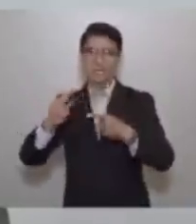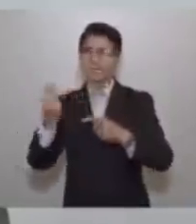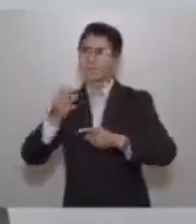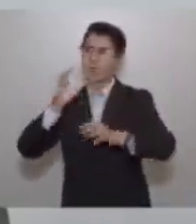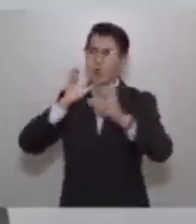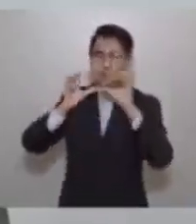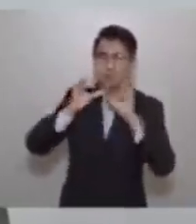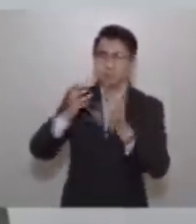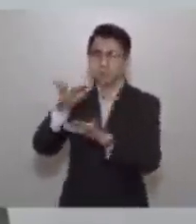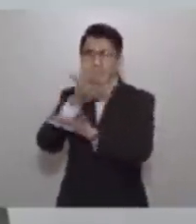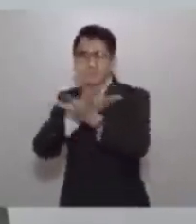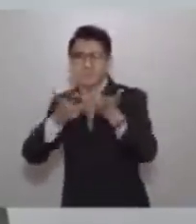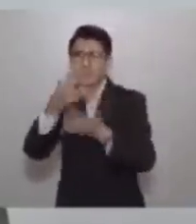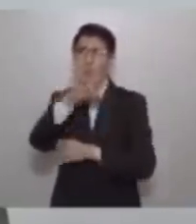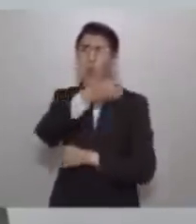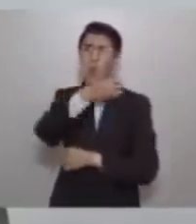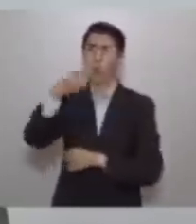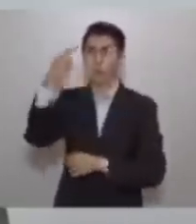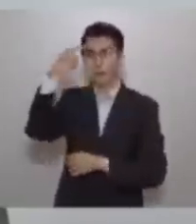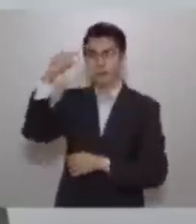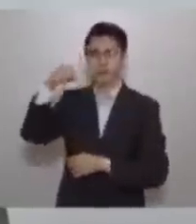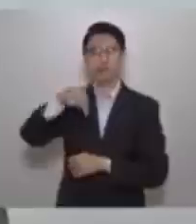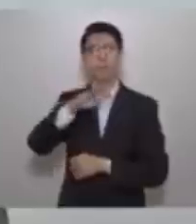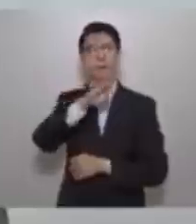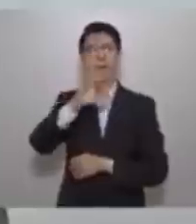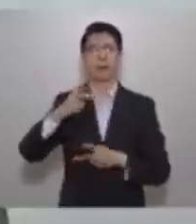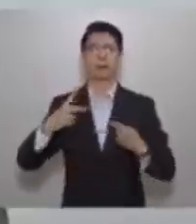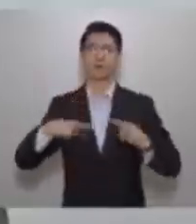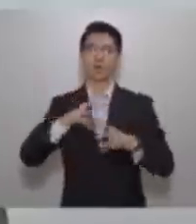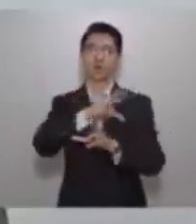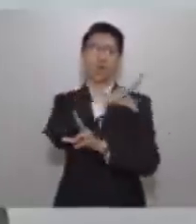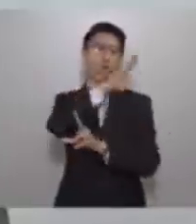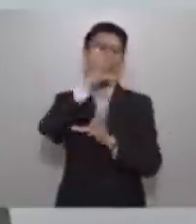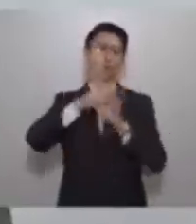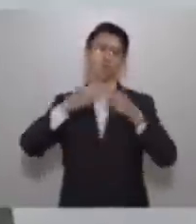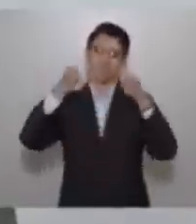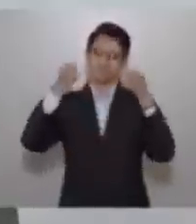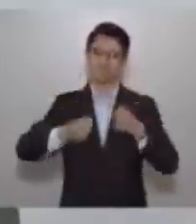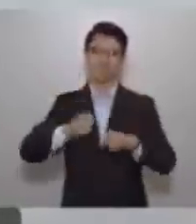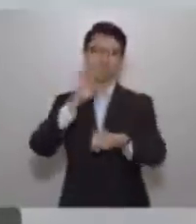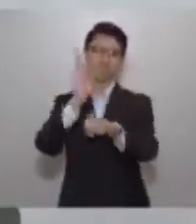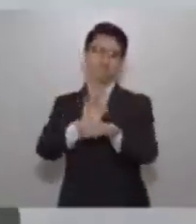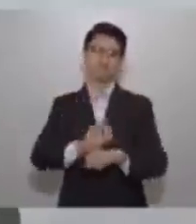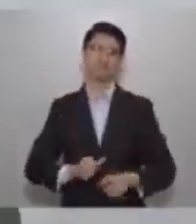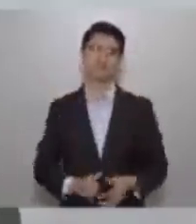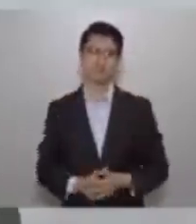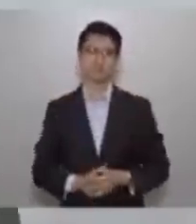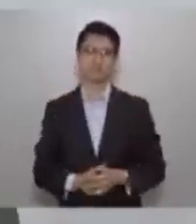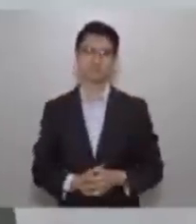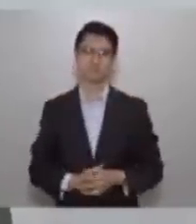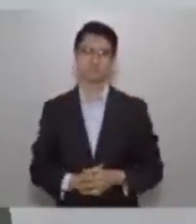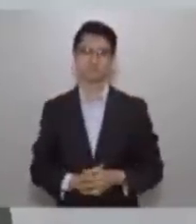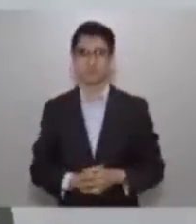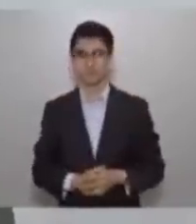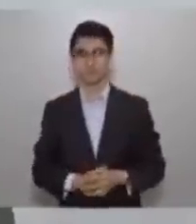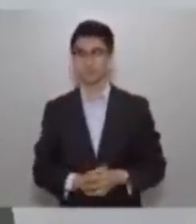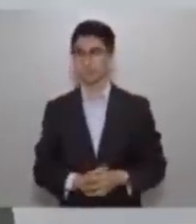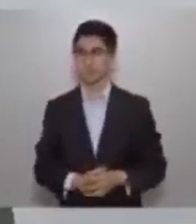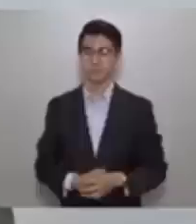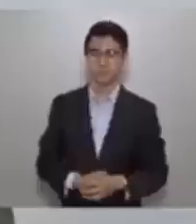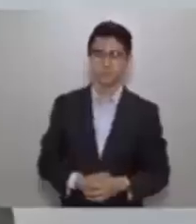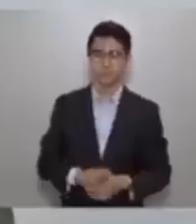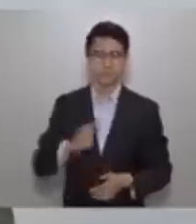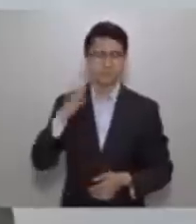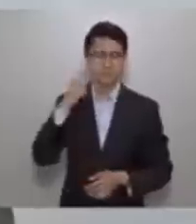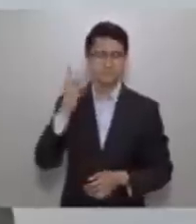la seguridad a todos los bajacalifornianos aquí en la entidad. El tema de las carreras. Cosa más, lo mencioné